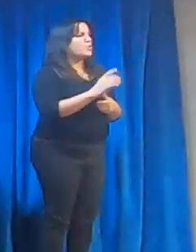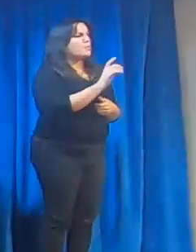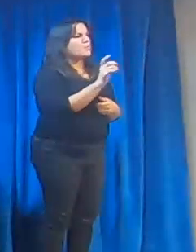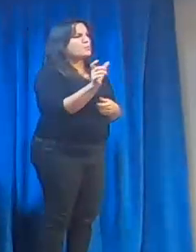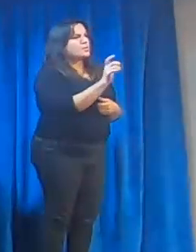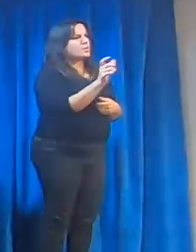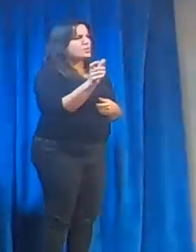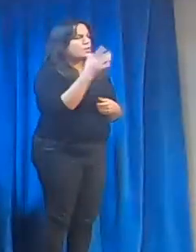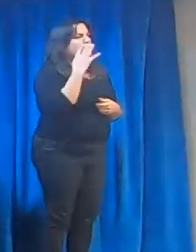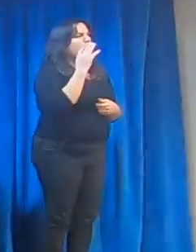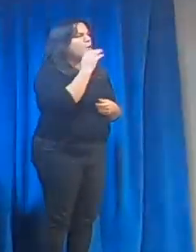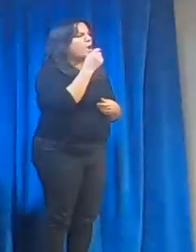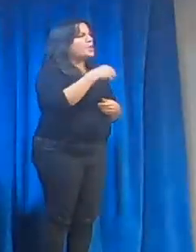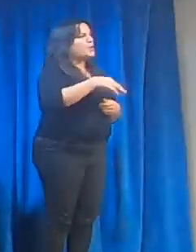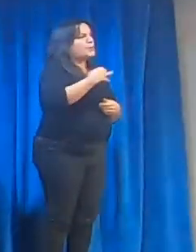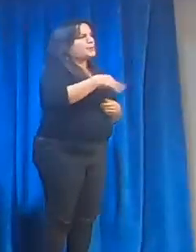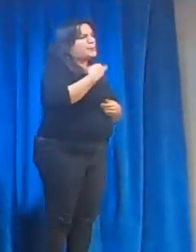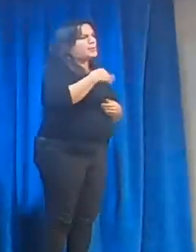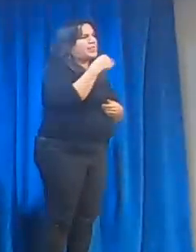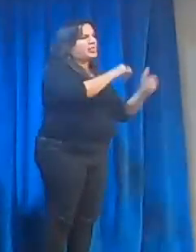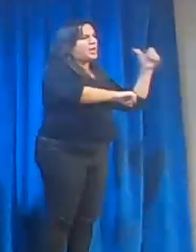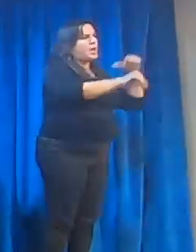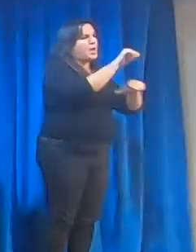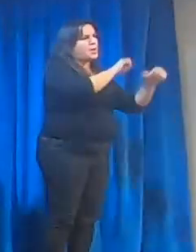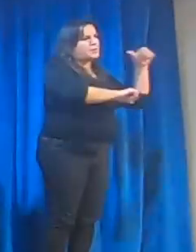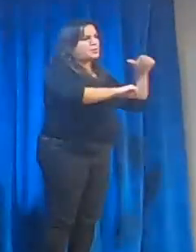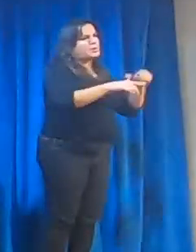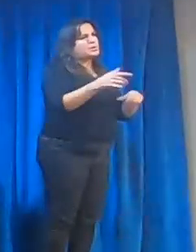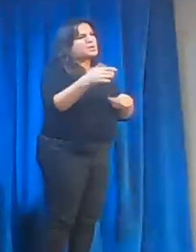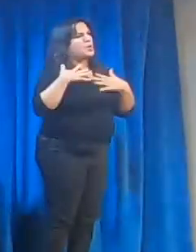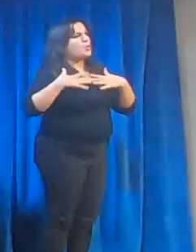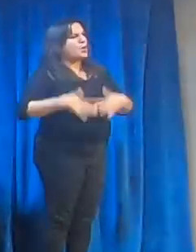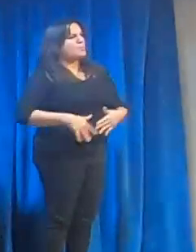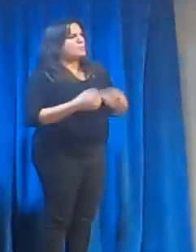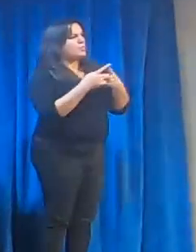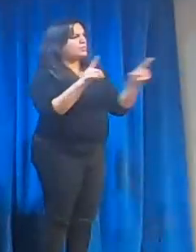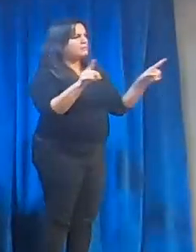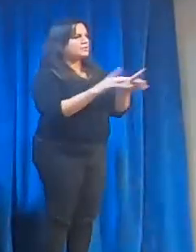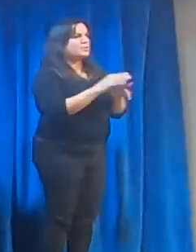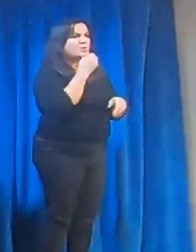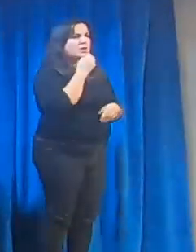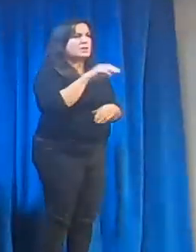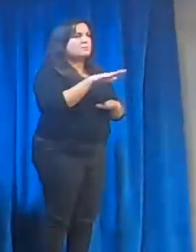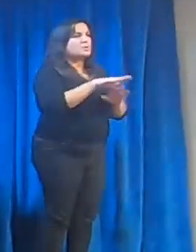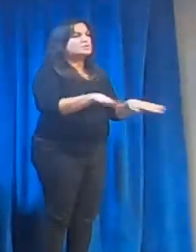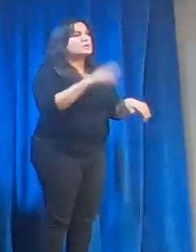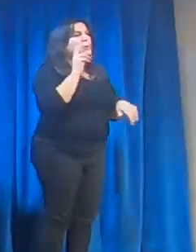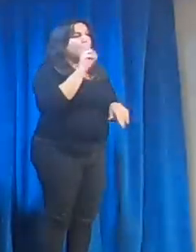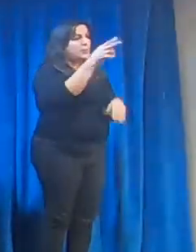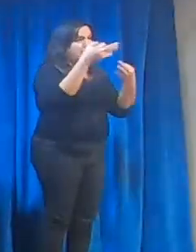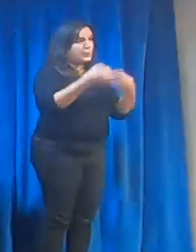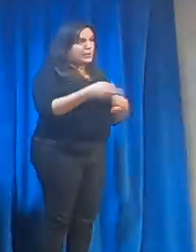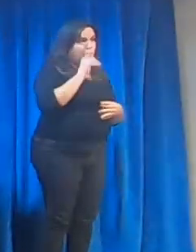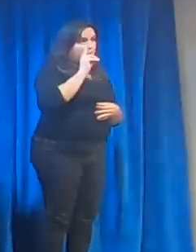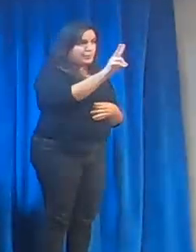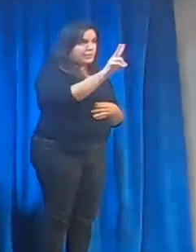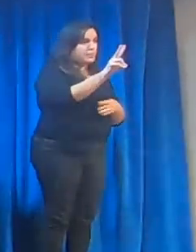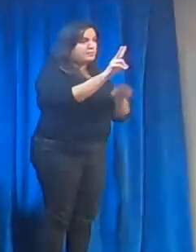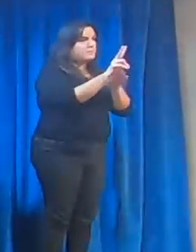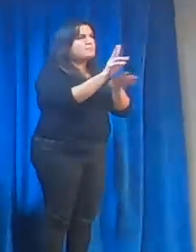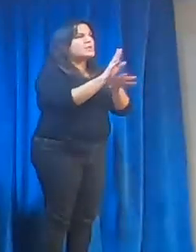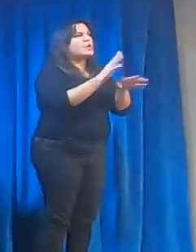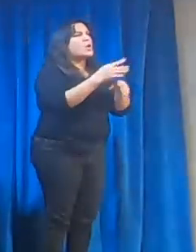la vida orgánica. Quiere decir que hay niños que tienen buena vista, pueden ver, pero lo que no pueden es